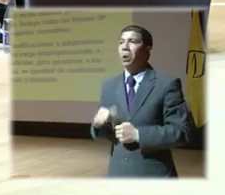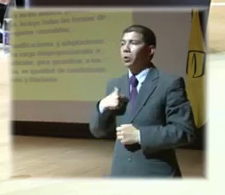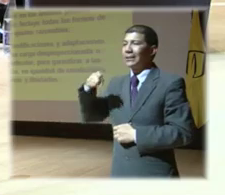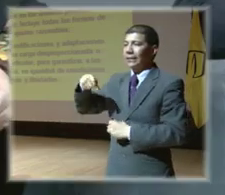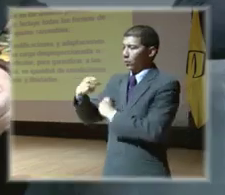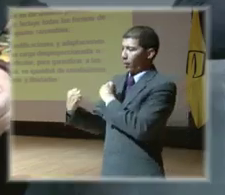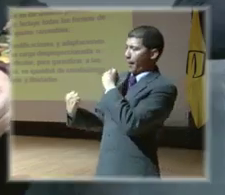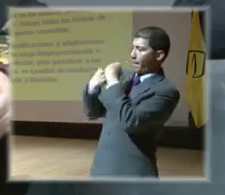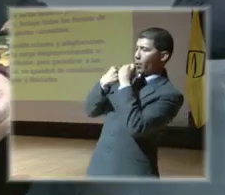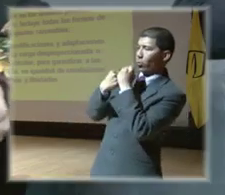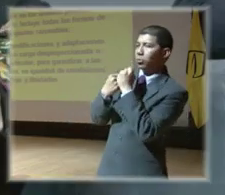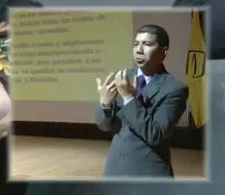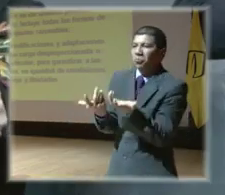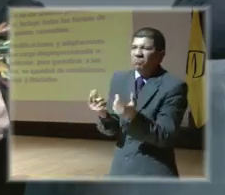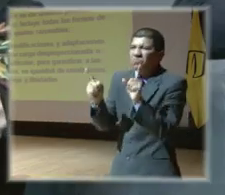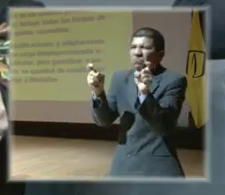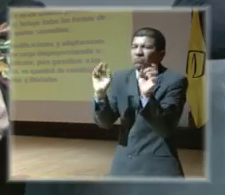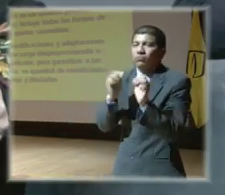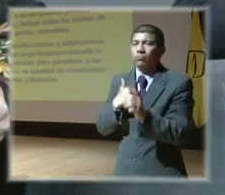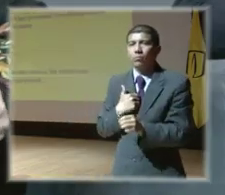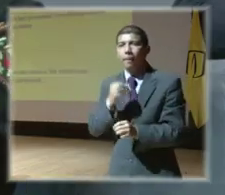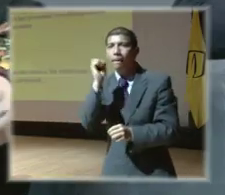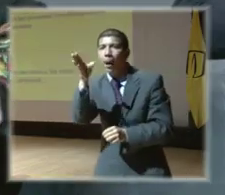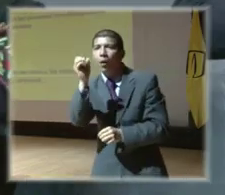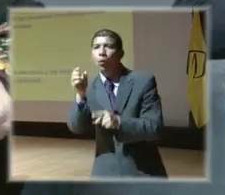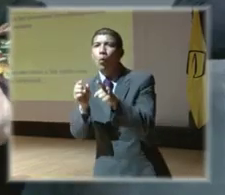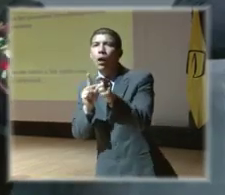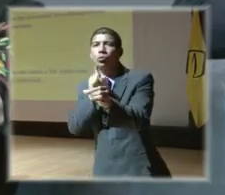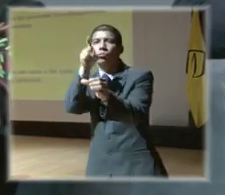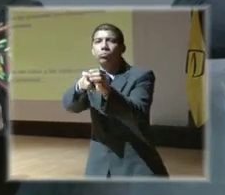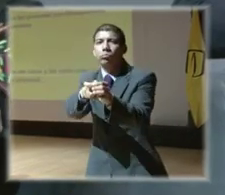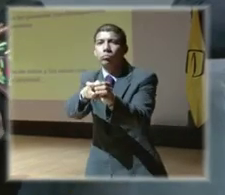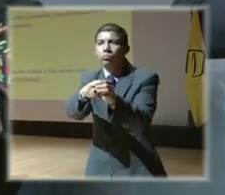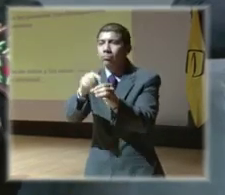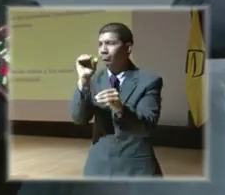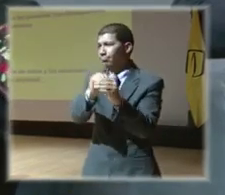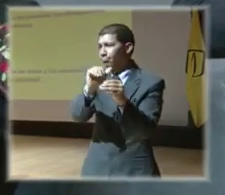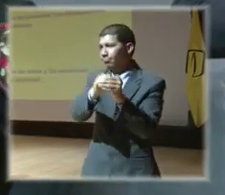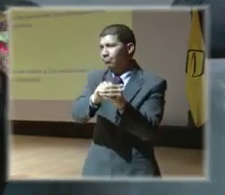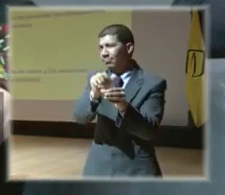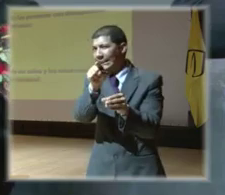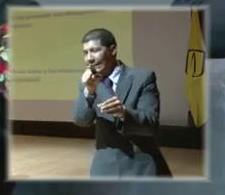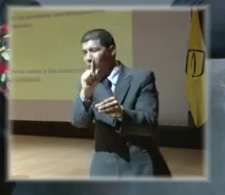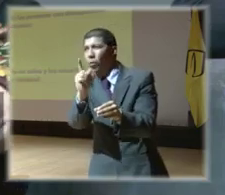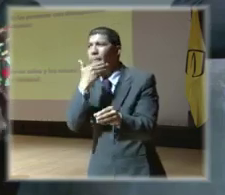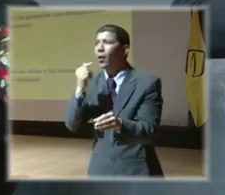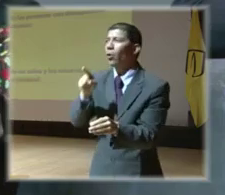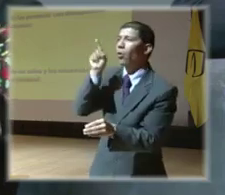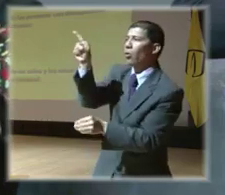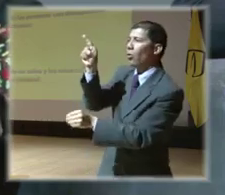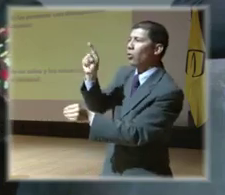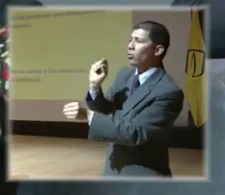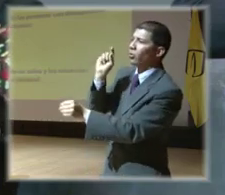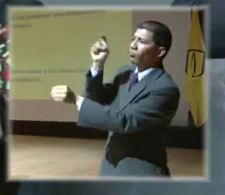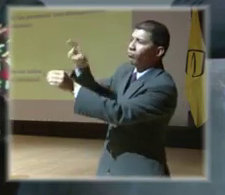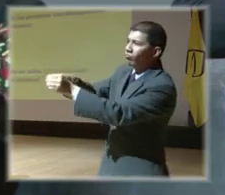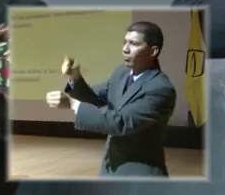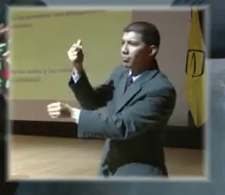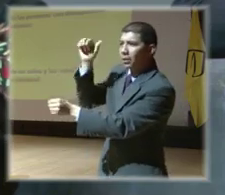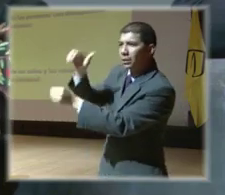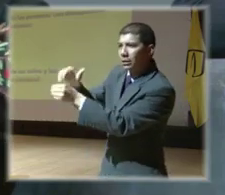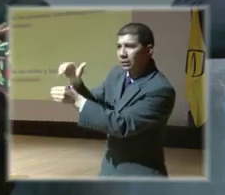para decidir si quiero o no tener hijos en la vida. Los apoyos son distintos y las circunstancias son